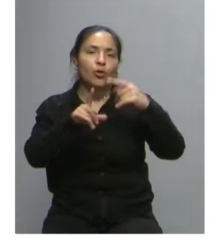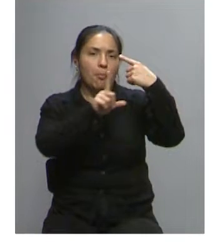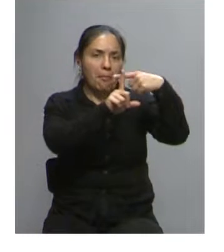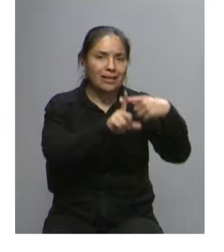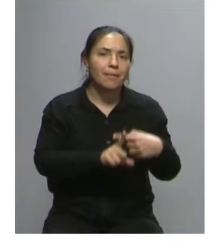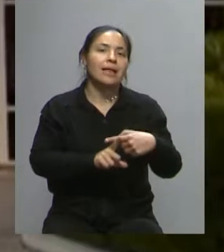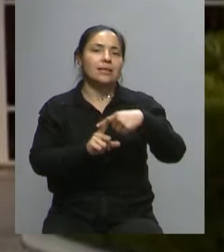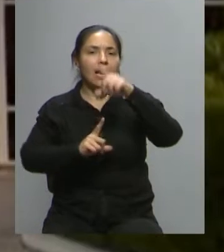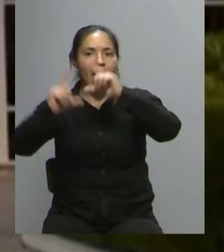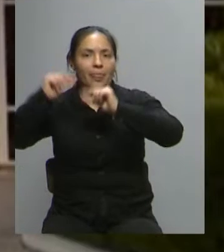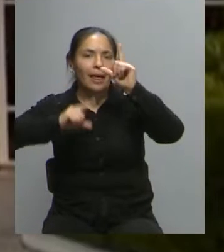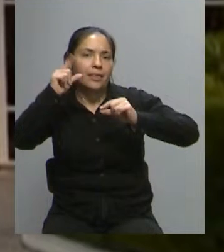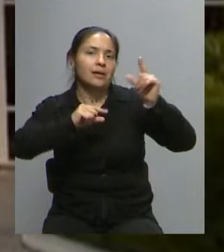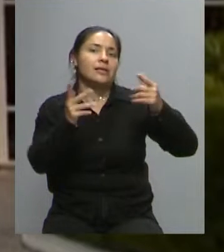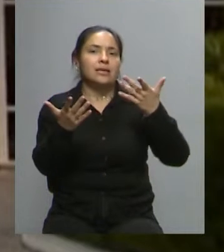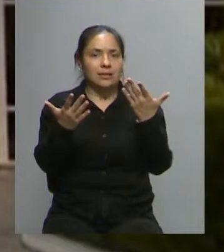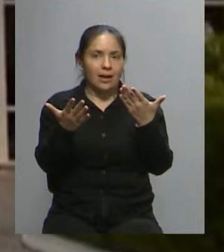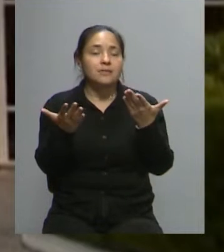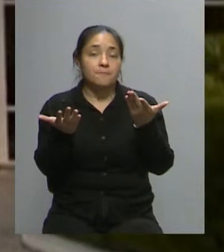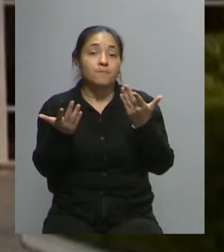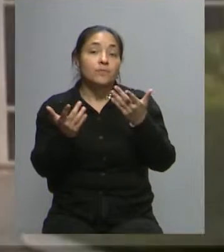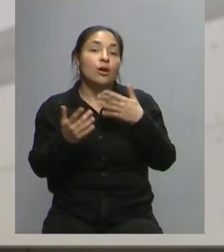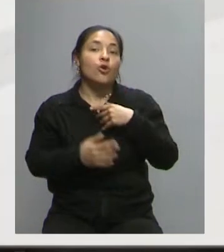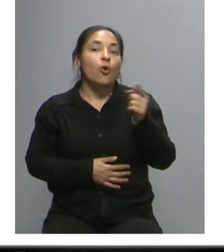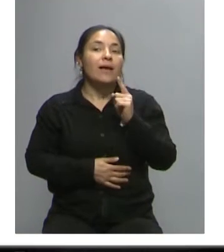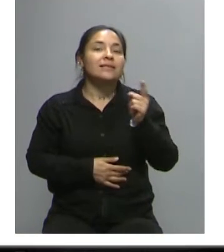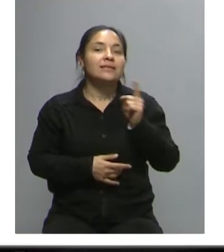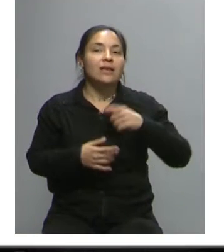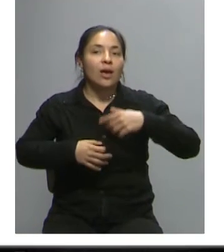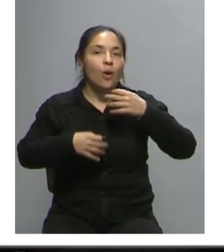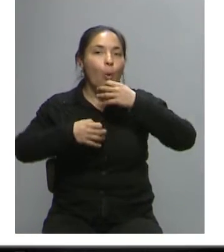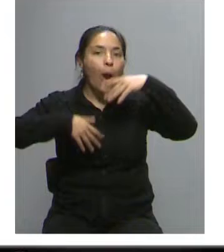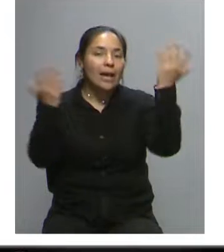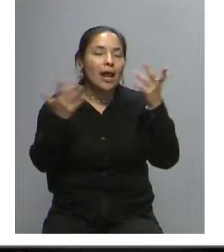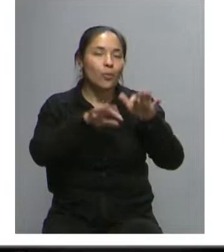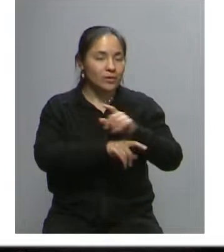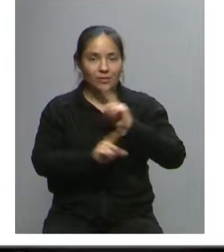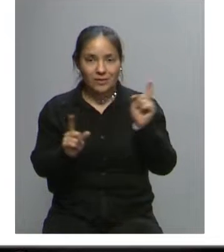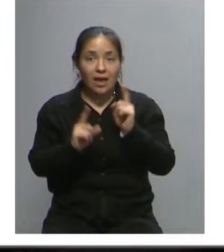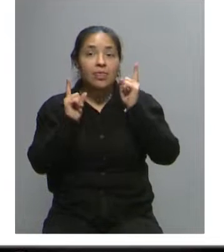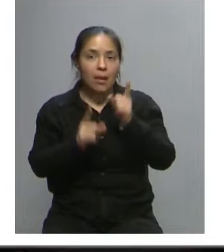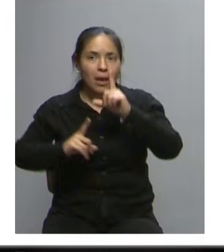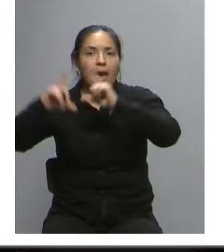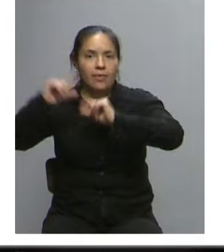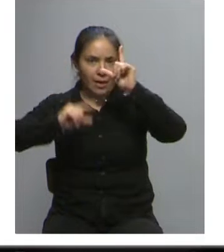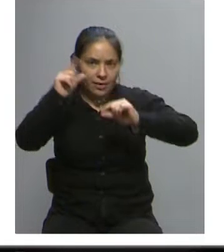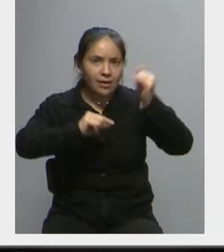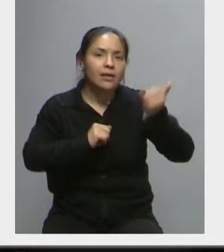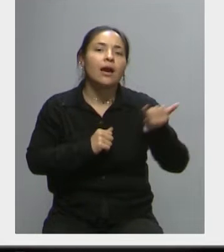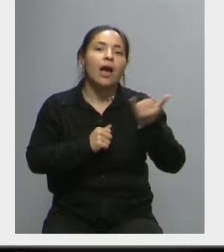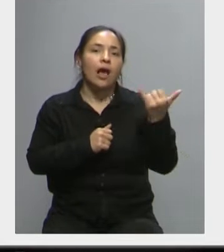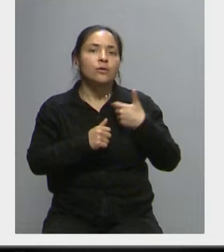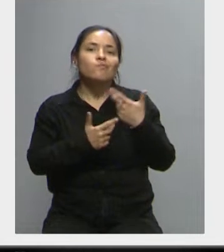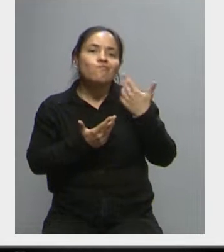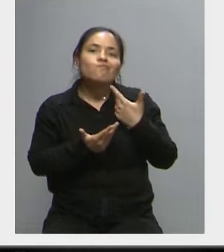mucho de estadística. Entonces, en definitiva, no es que estos algoritmos son algoritmos computacionales, también son algoritmos probabilísticos, son algoritmos lógicos.